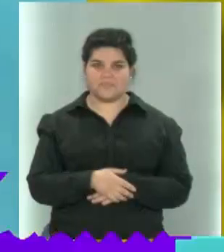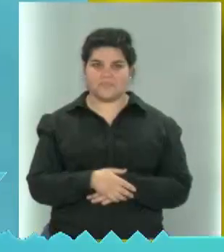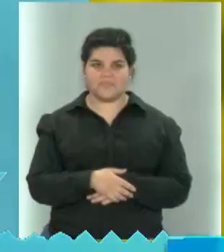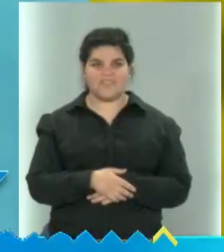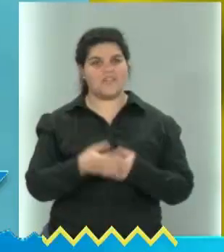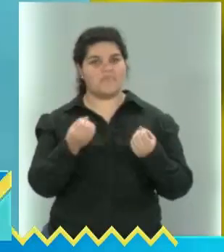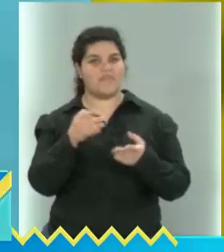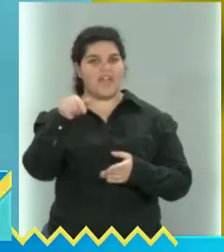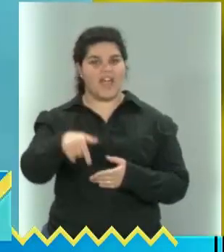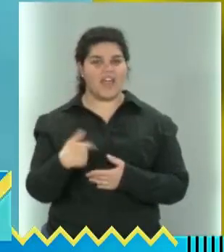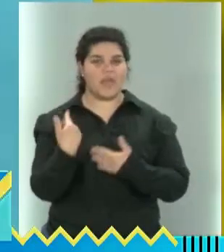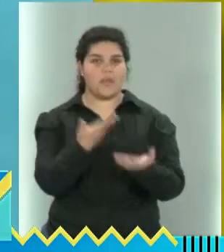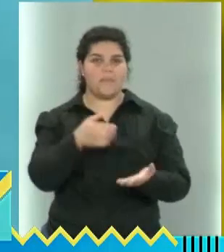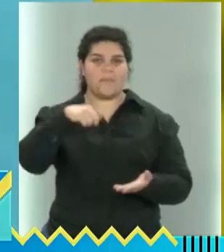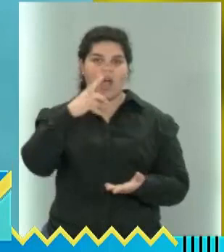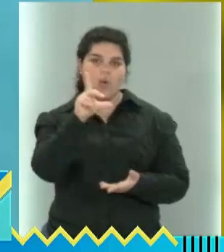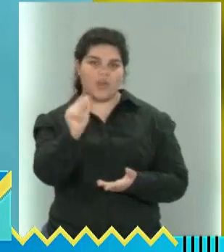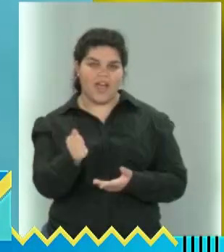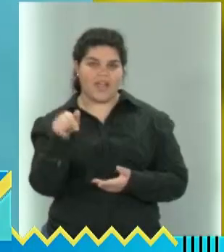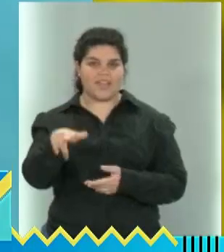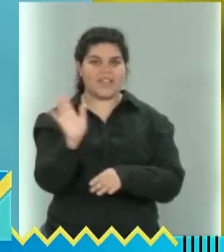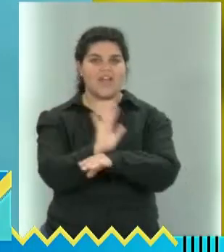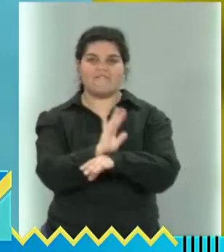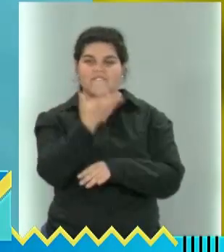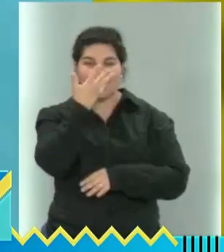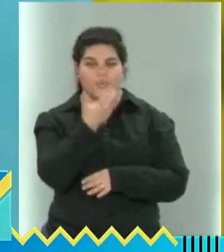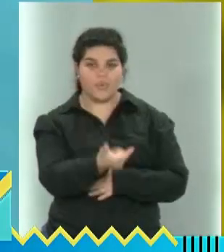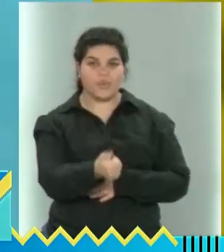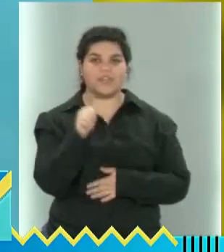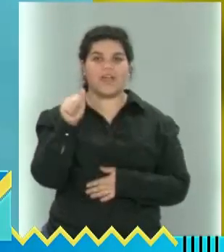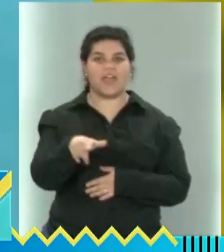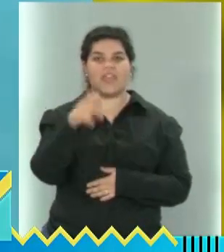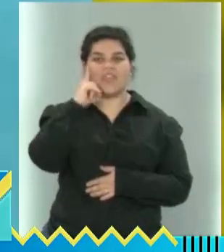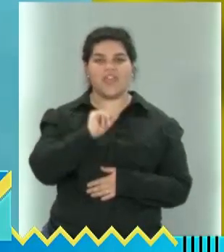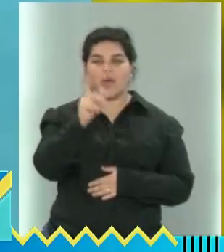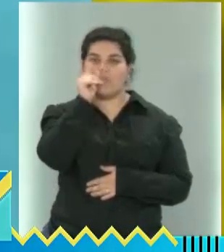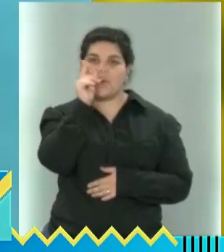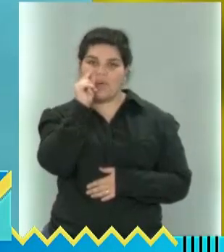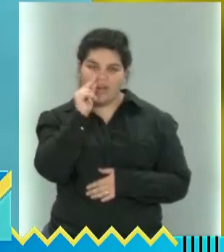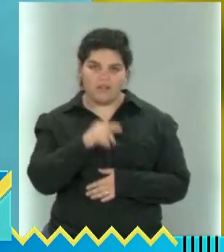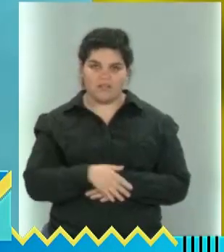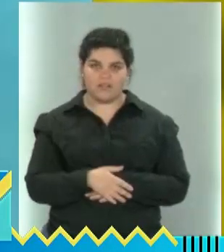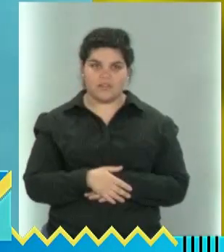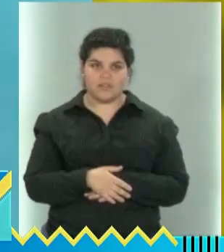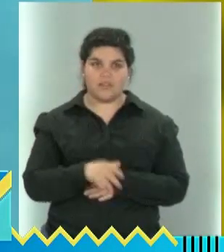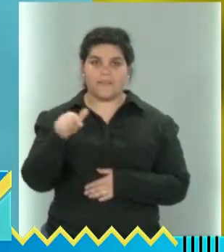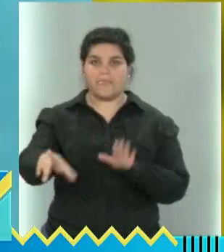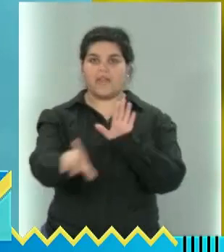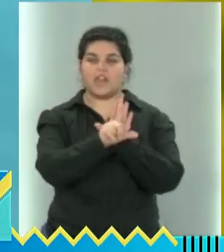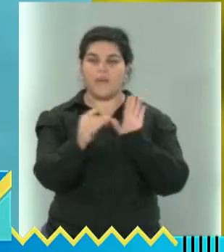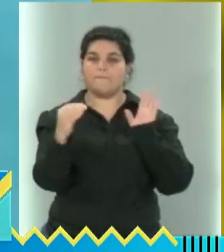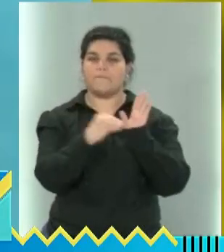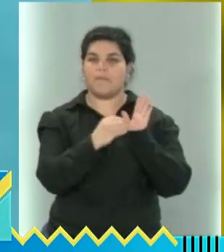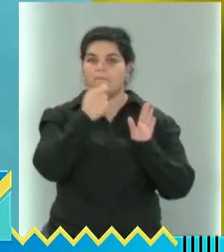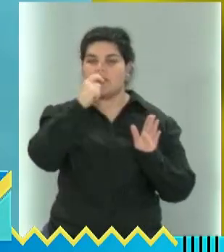Bien, las recomendaciones de Paula Semis, nuestra cinéfila empedernida en este Día del Padre para los mendocinos. Lo decía, por ley provincial, el Día del